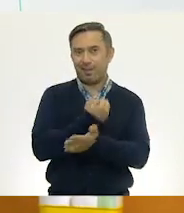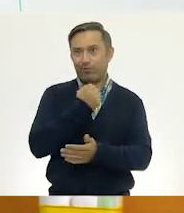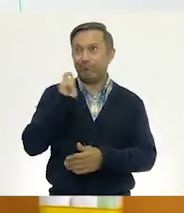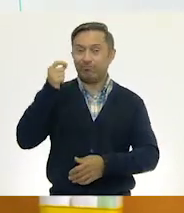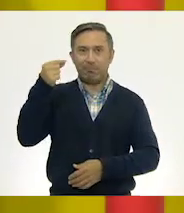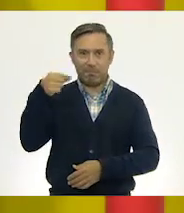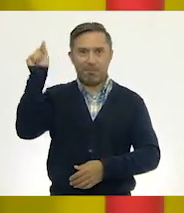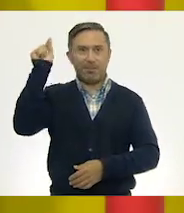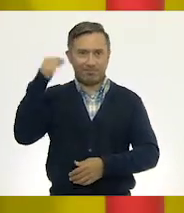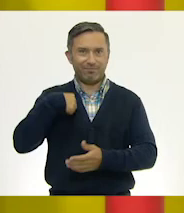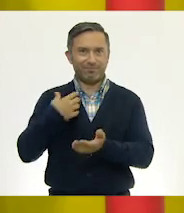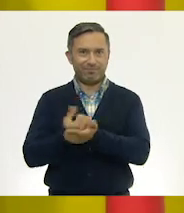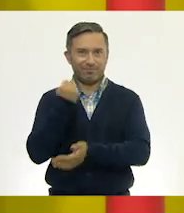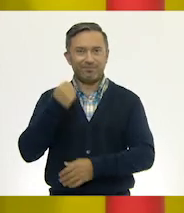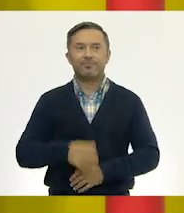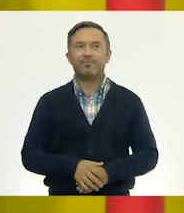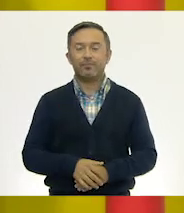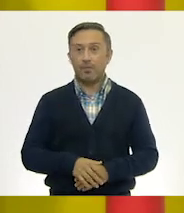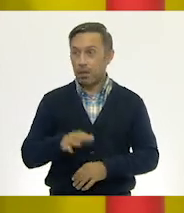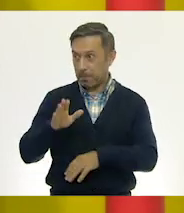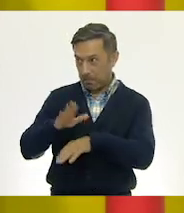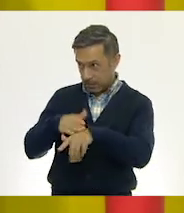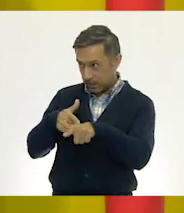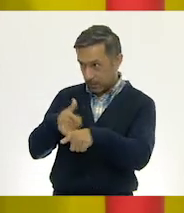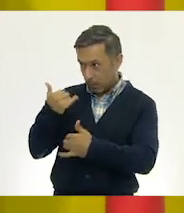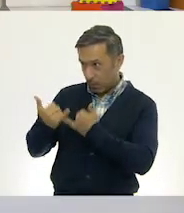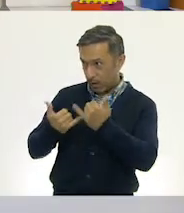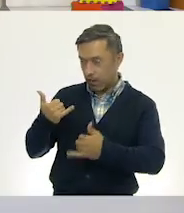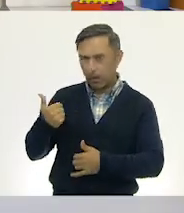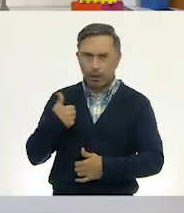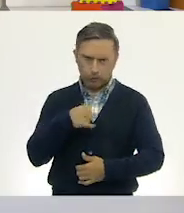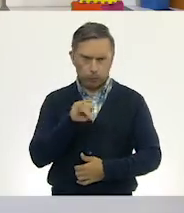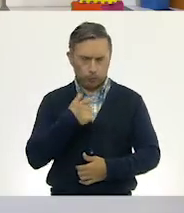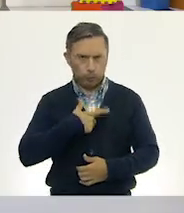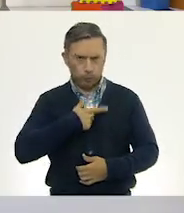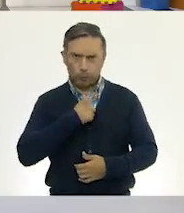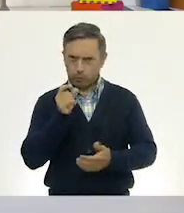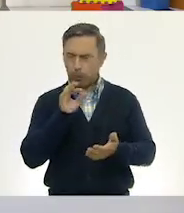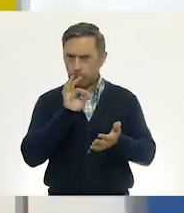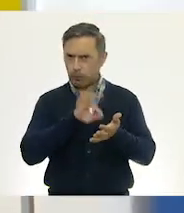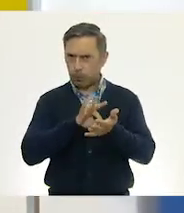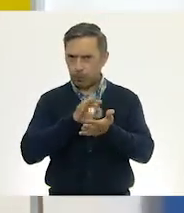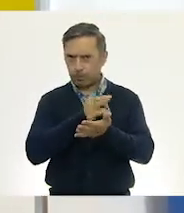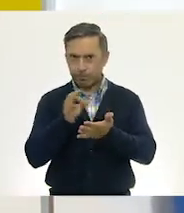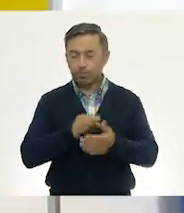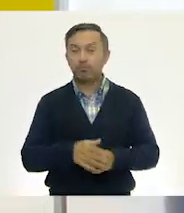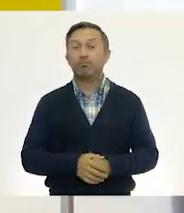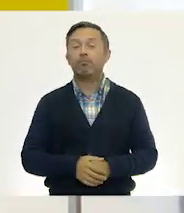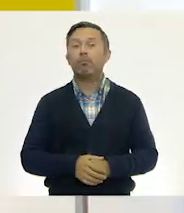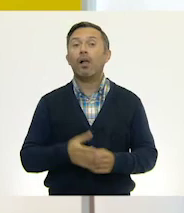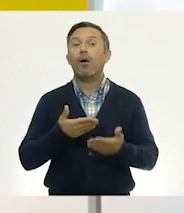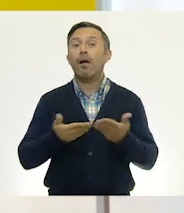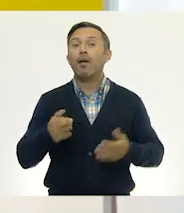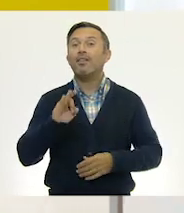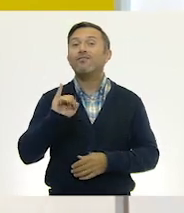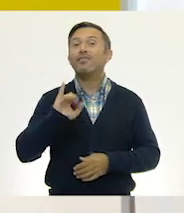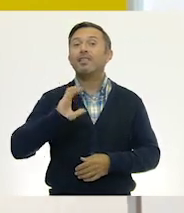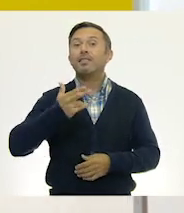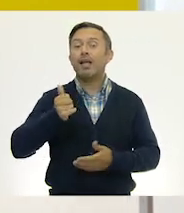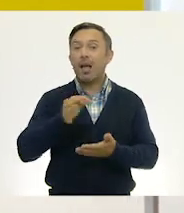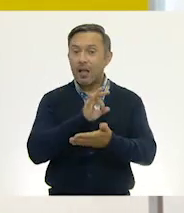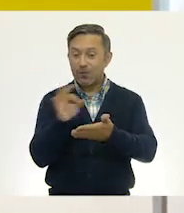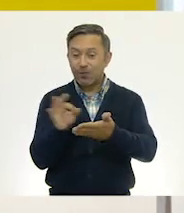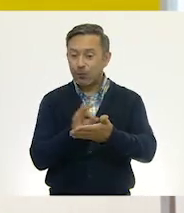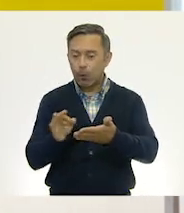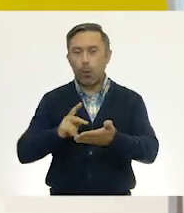seguir jugando? Sí. Vamos a seguir jugando. También ganar puntos. Claro. Ahora vamos a regresar nuestras fichas, vamos a limpiar